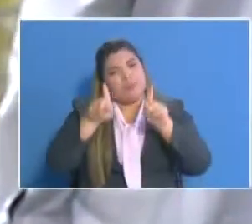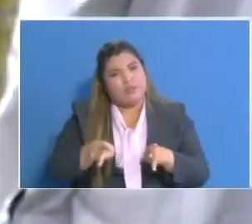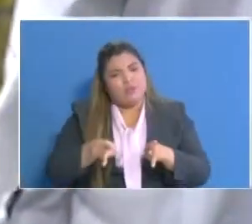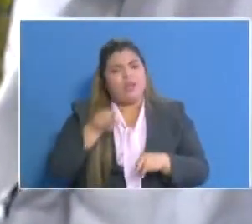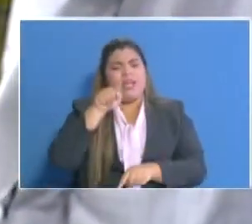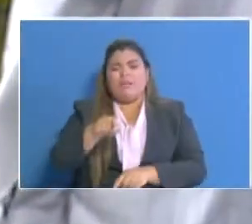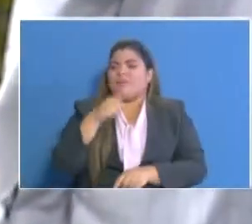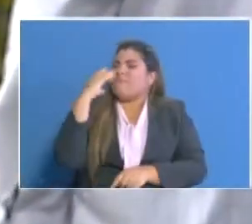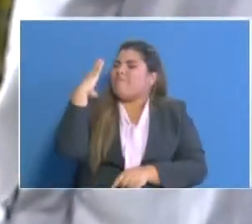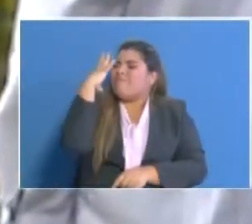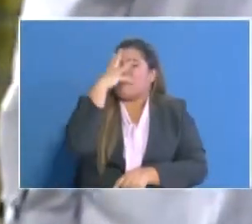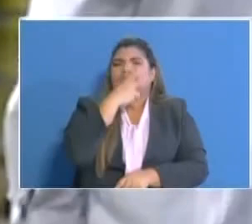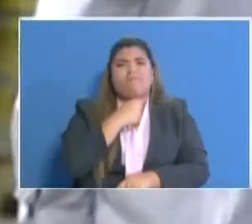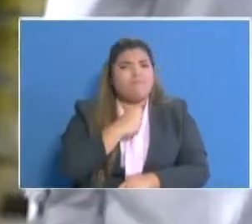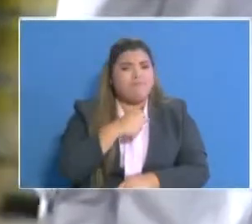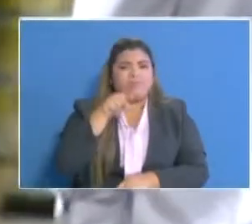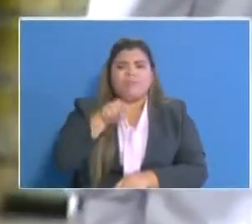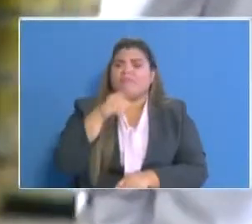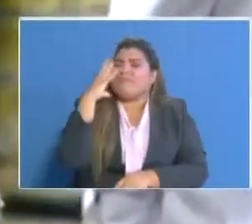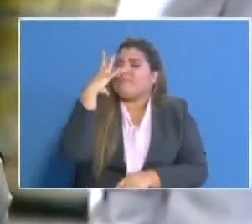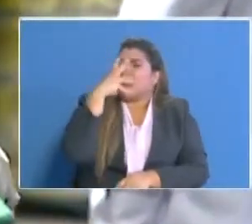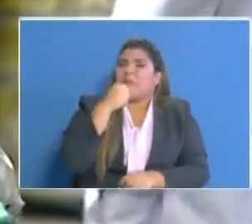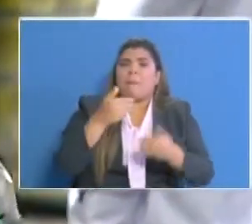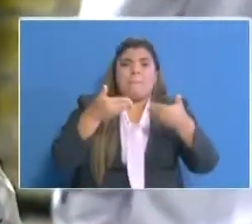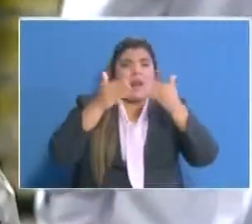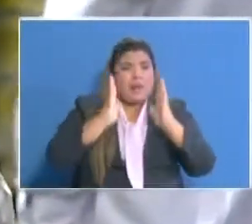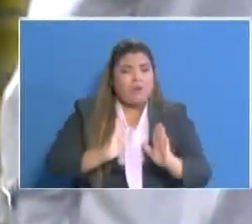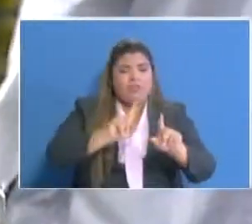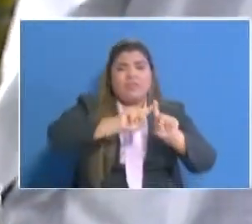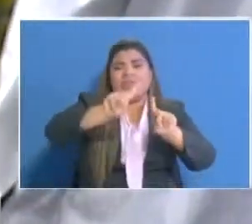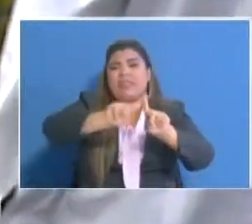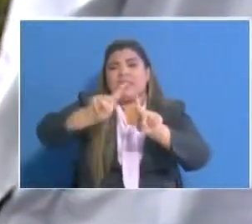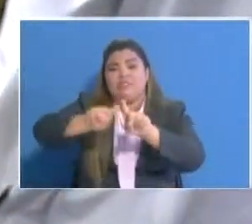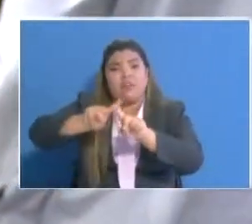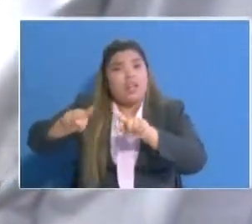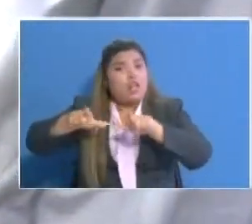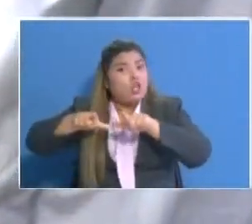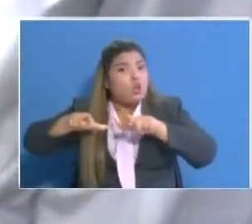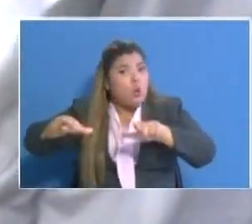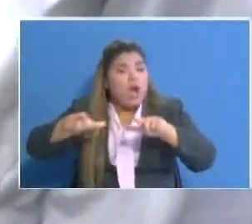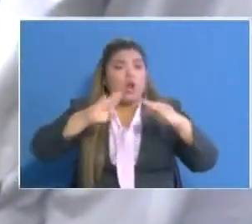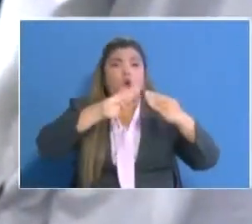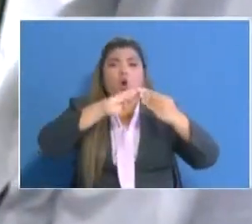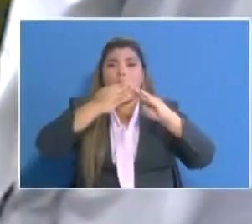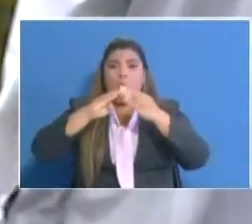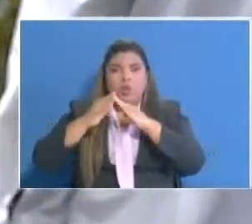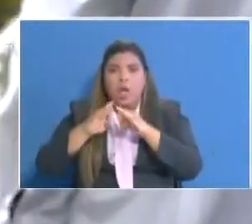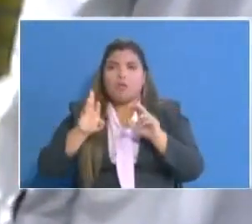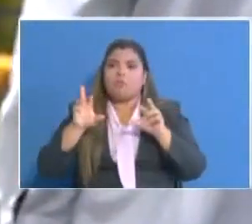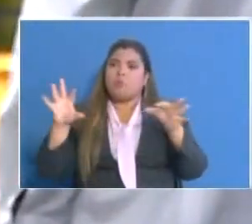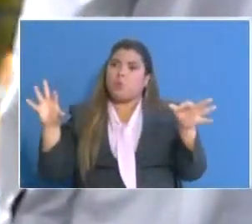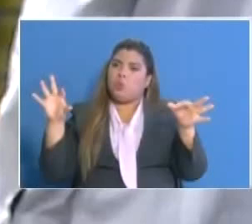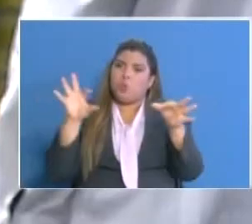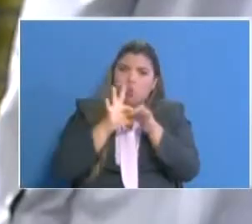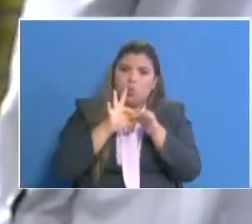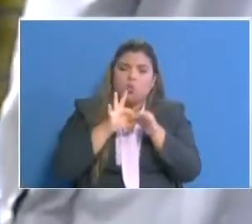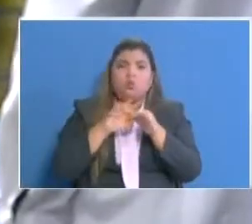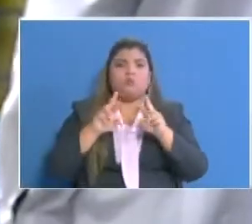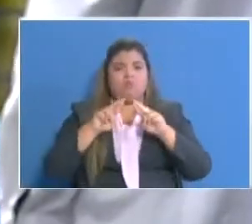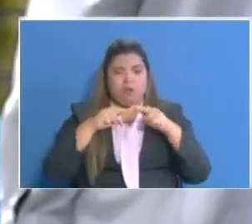increíble, cómo los panameños de diferentes sectores se han estado uniendo. Aquí los